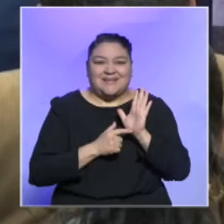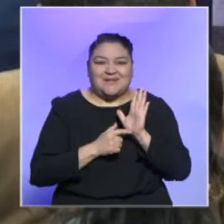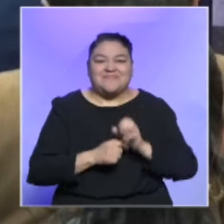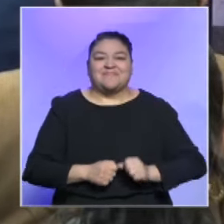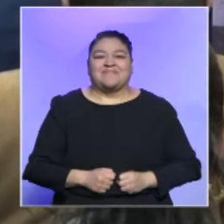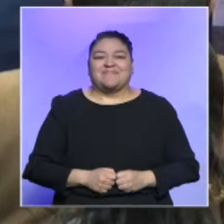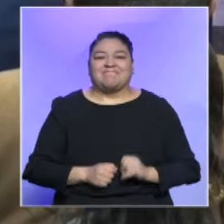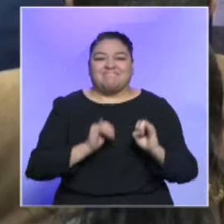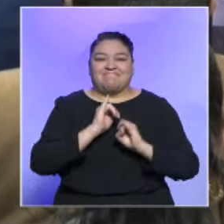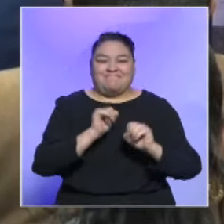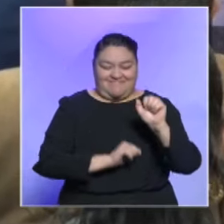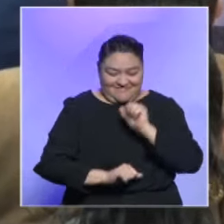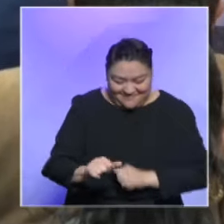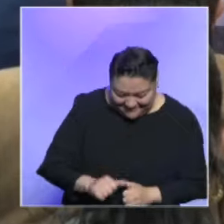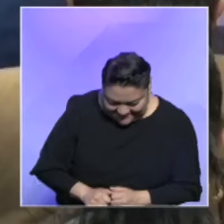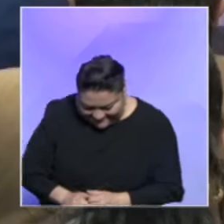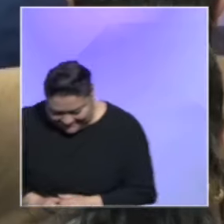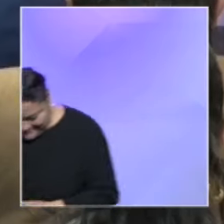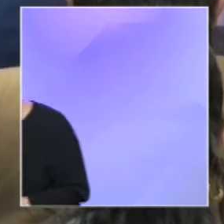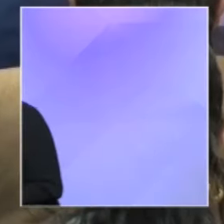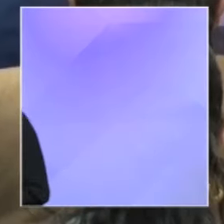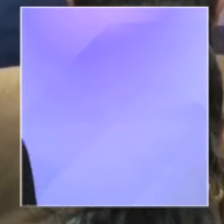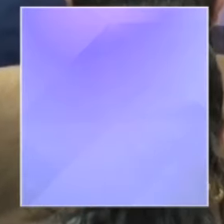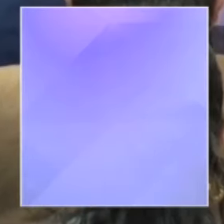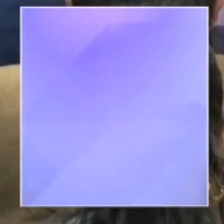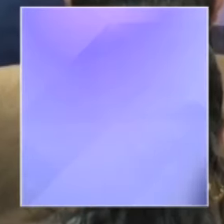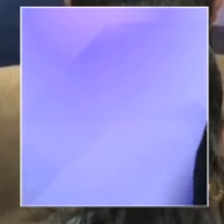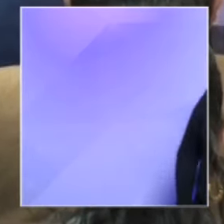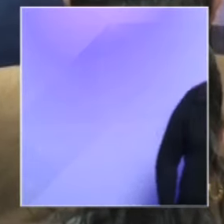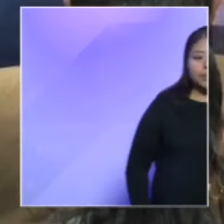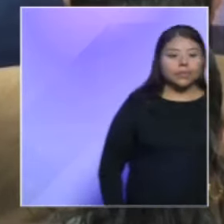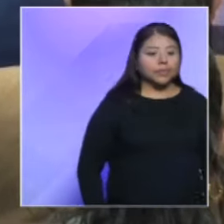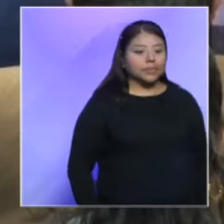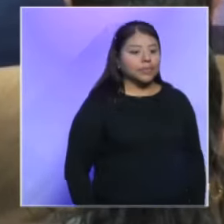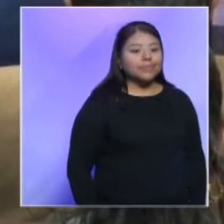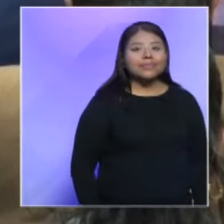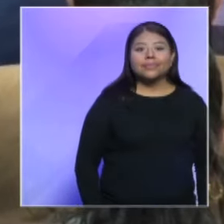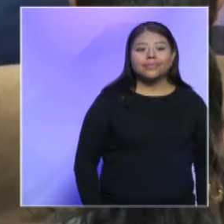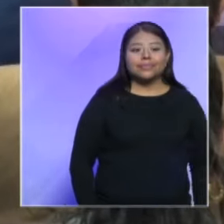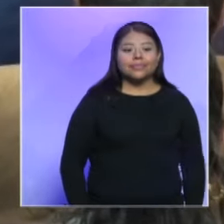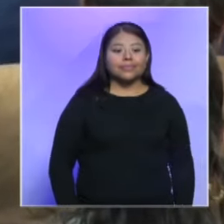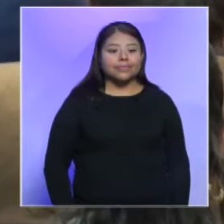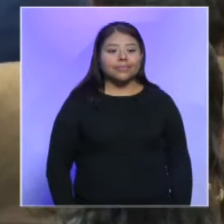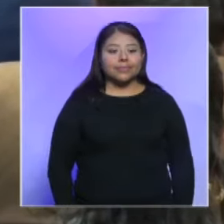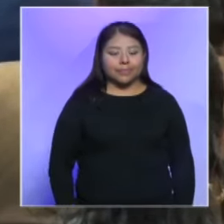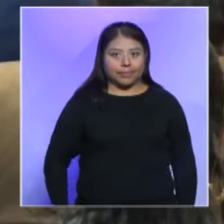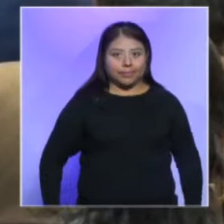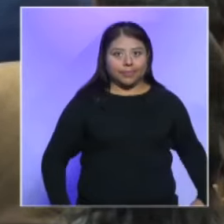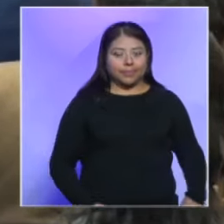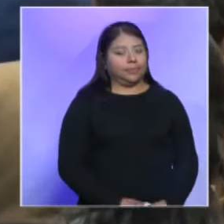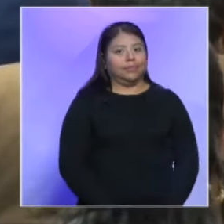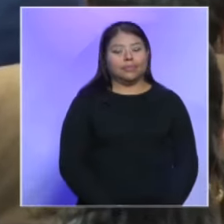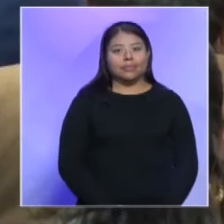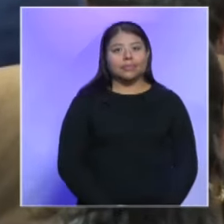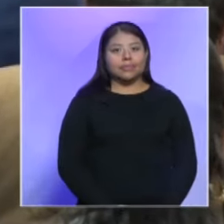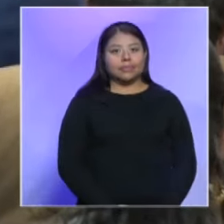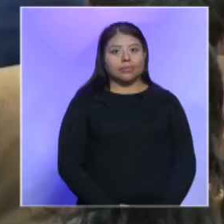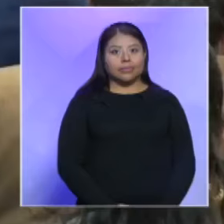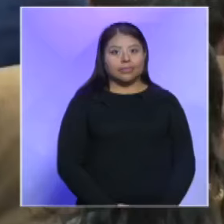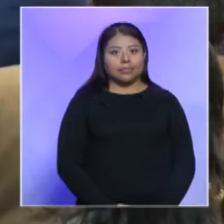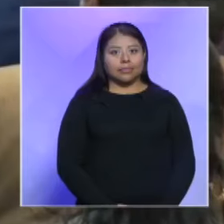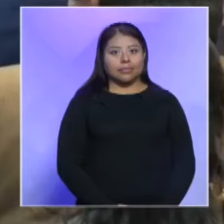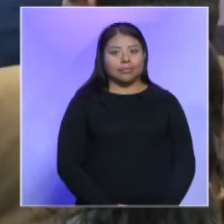la magistratura también ocupa tiempo y por supuesto ocupa también pensamiento crítico en su examen. Ya